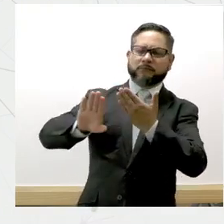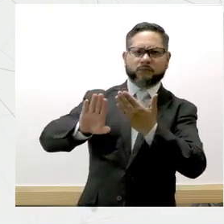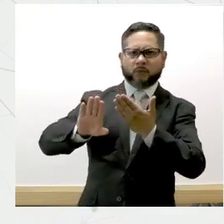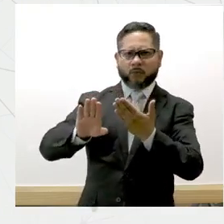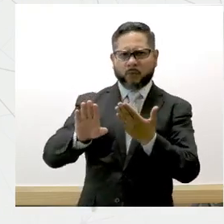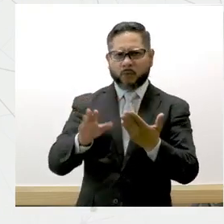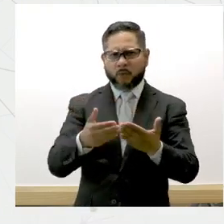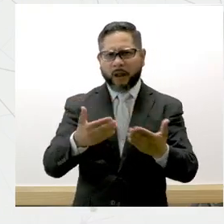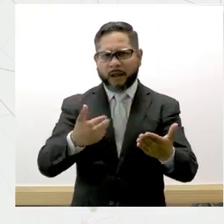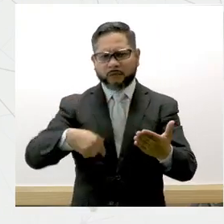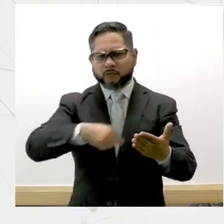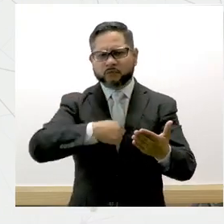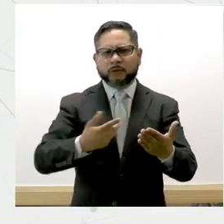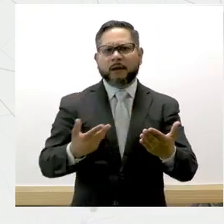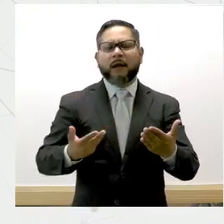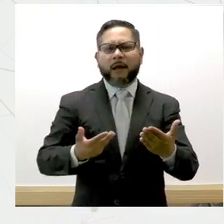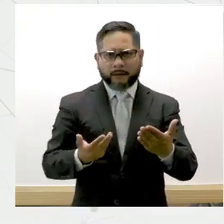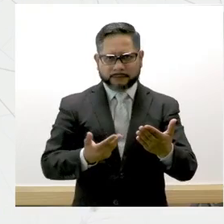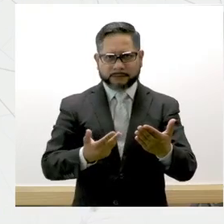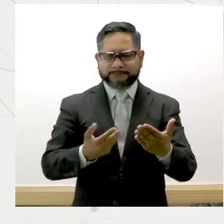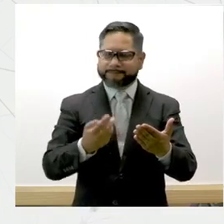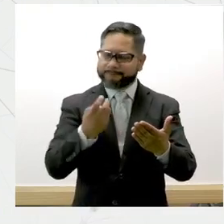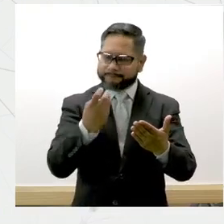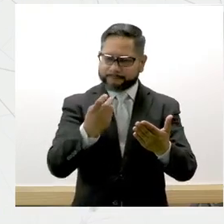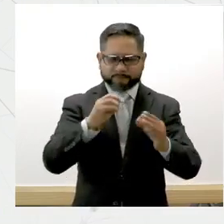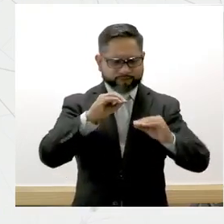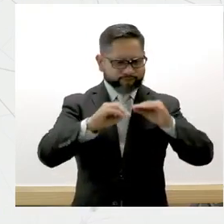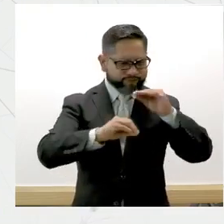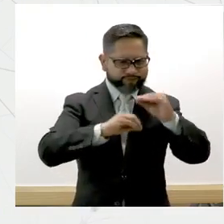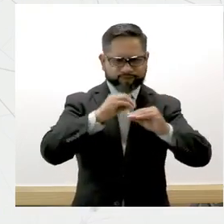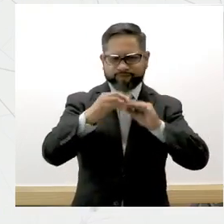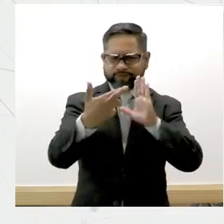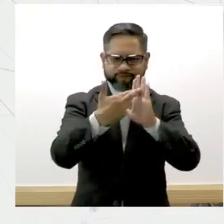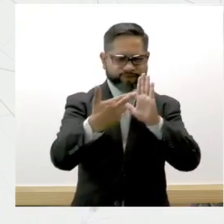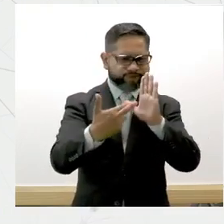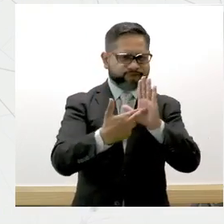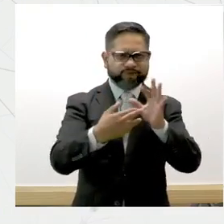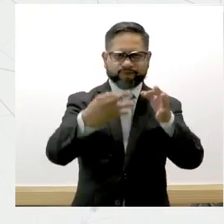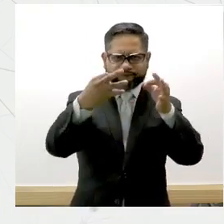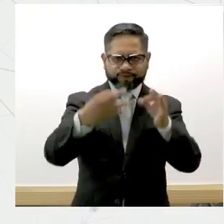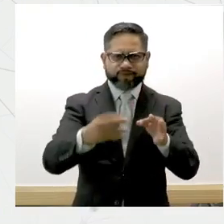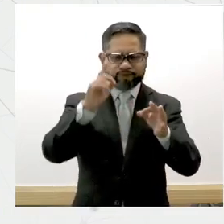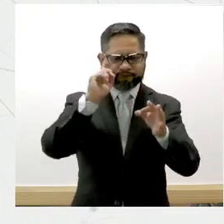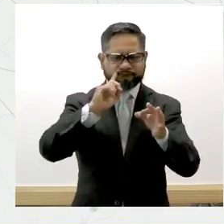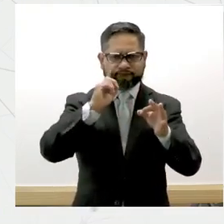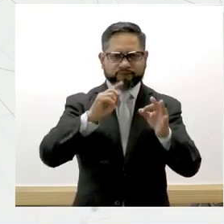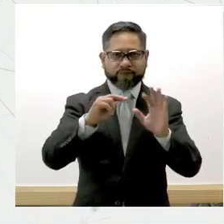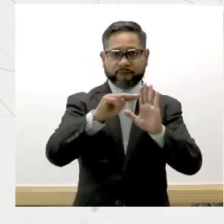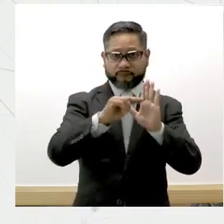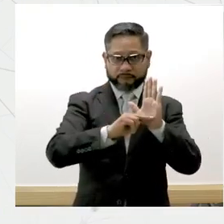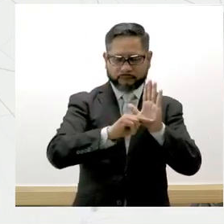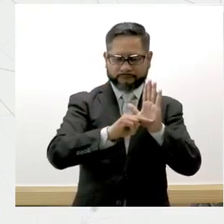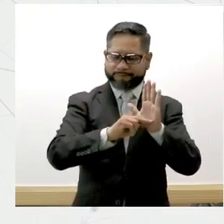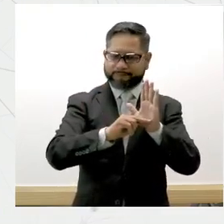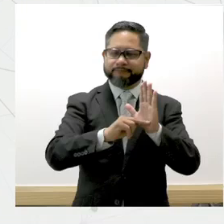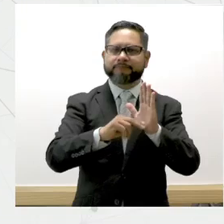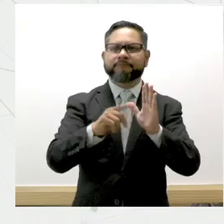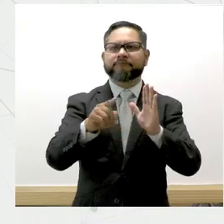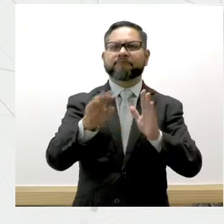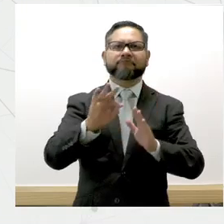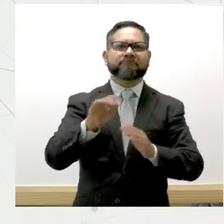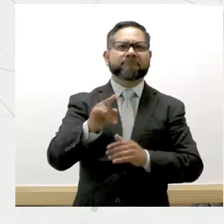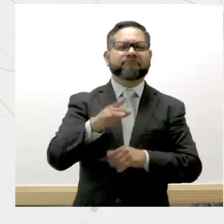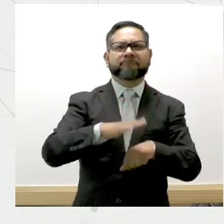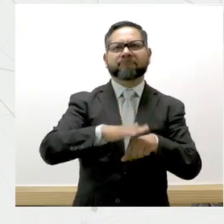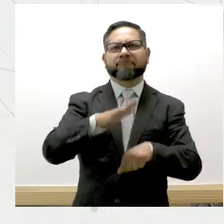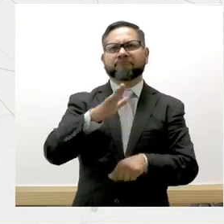Pues evidentemente ese diseño, ¿no? Marco regulatorio, no necesariamente normativo, podemos tener cuestiones de soft law ya para ir cerrando,